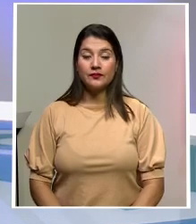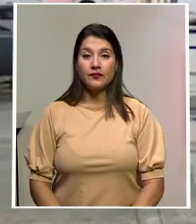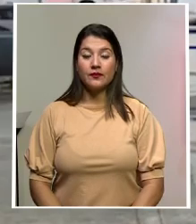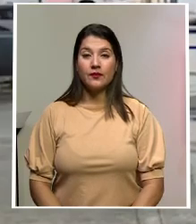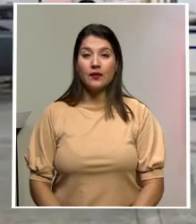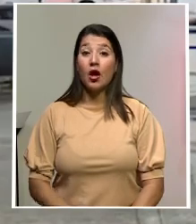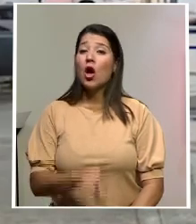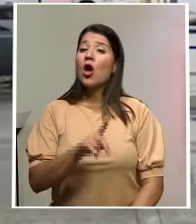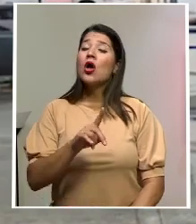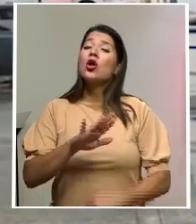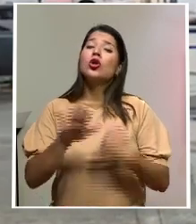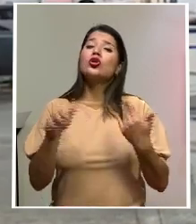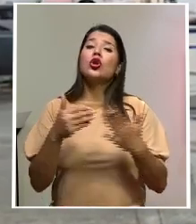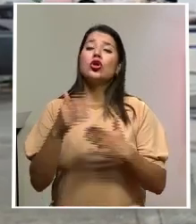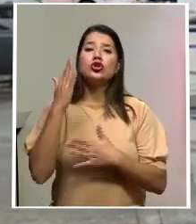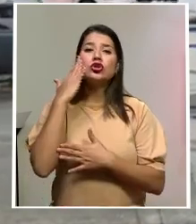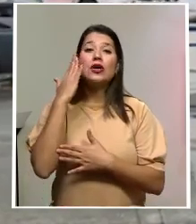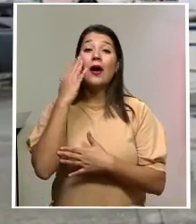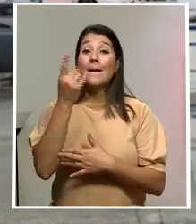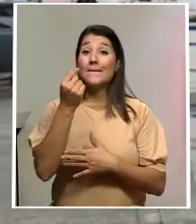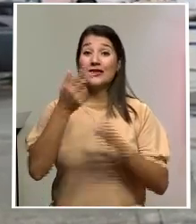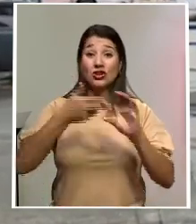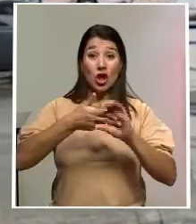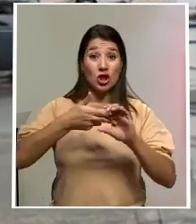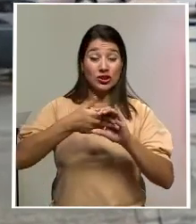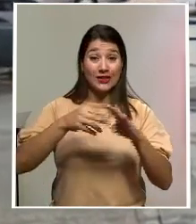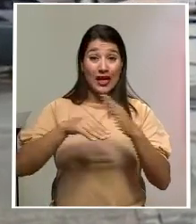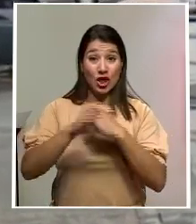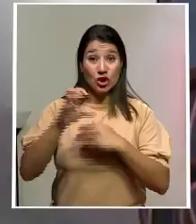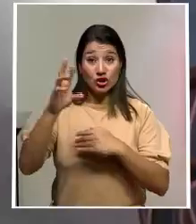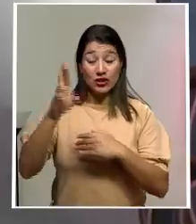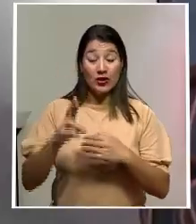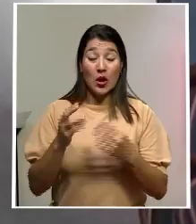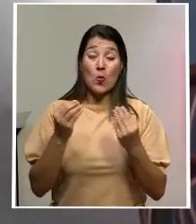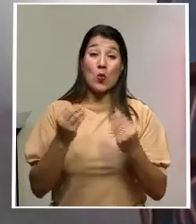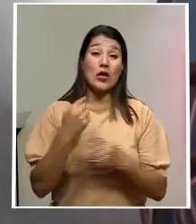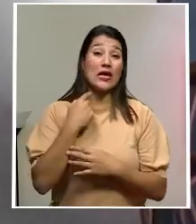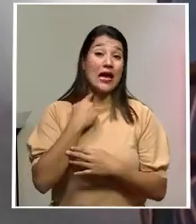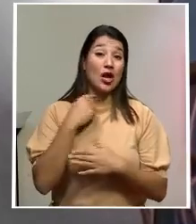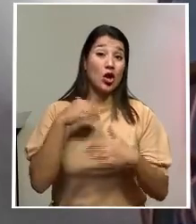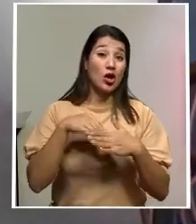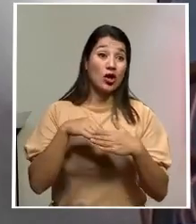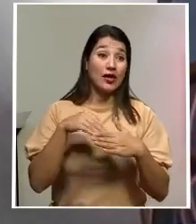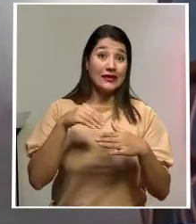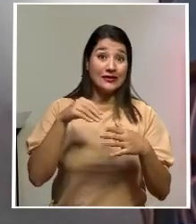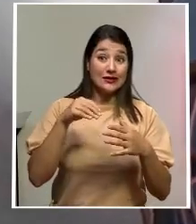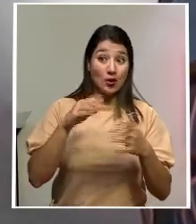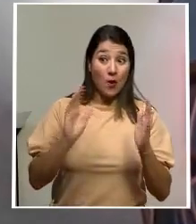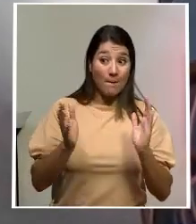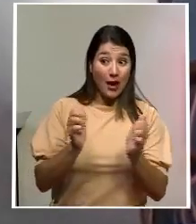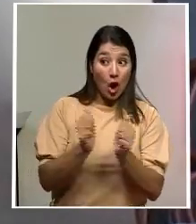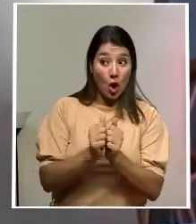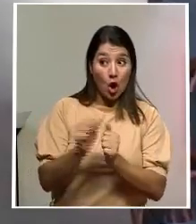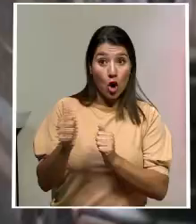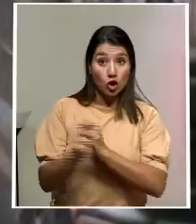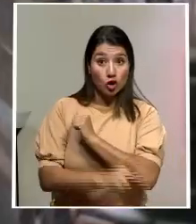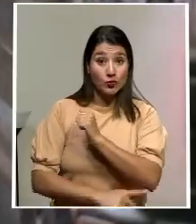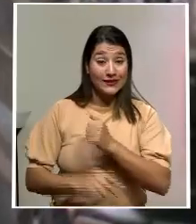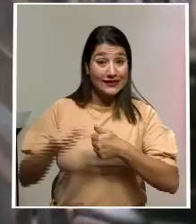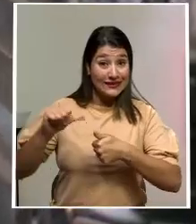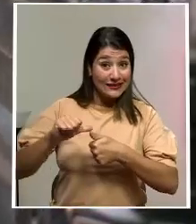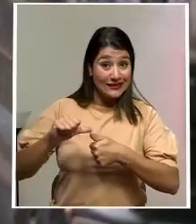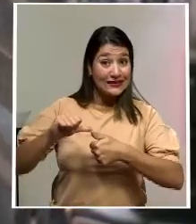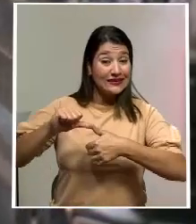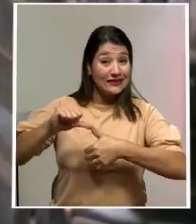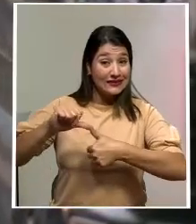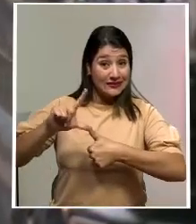No es un secreto para nadie que el combustible en Costa Rica es uno de los más caros, no solo en Centroamérica, sino en toda América Latina, pues